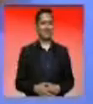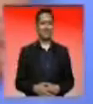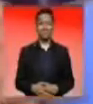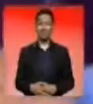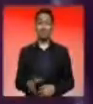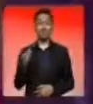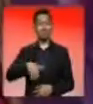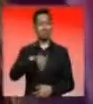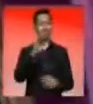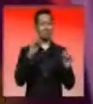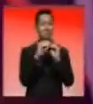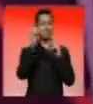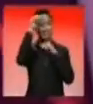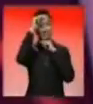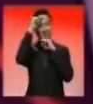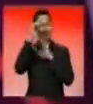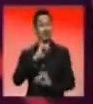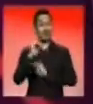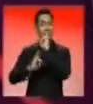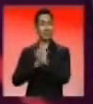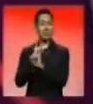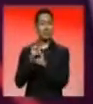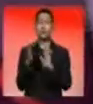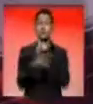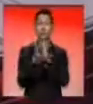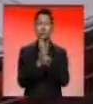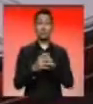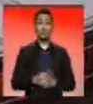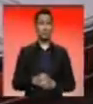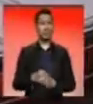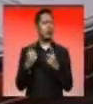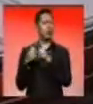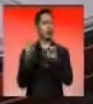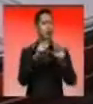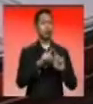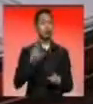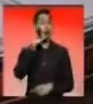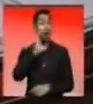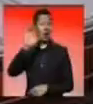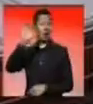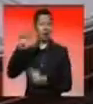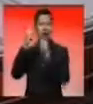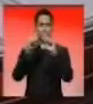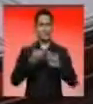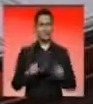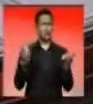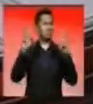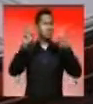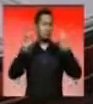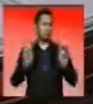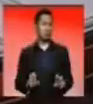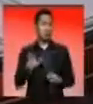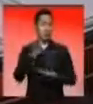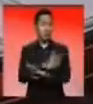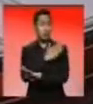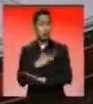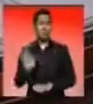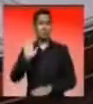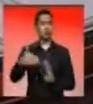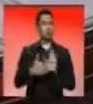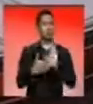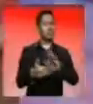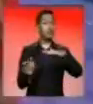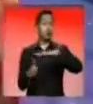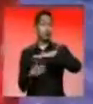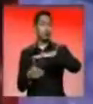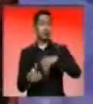Y continuando con más noticias internacionales, te cuento que varios cantantes de diversos géneros musicales demuestran ser muy buenos en la